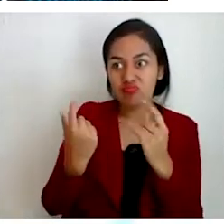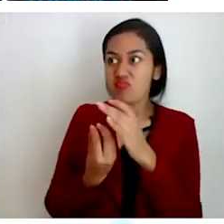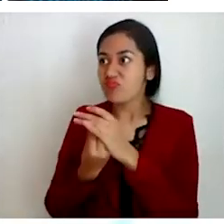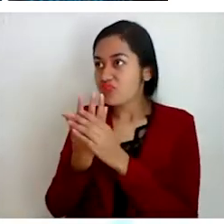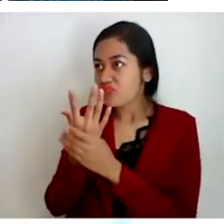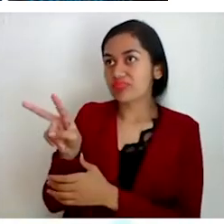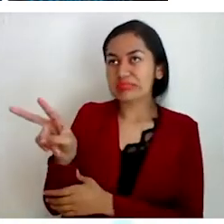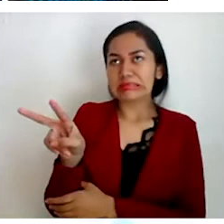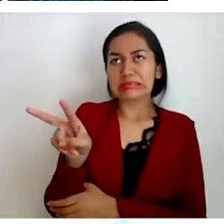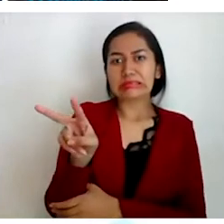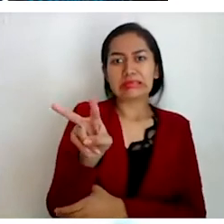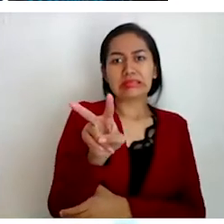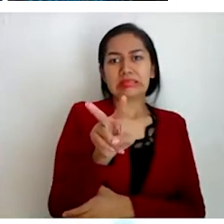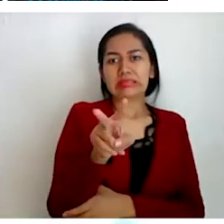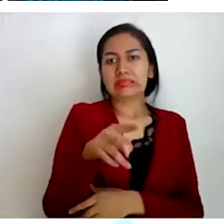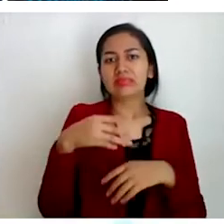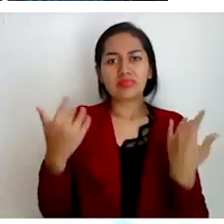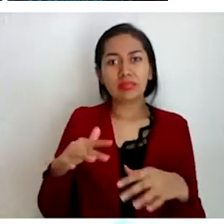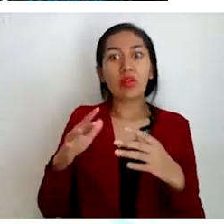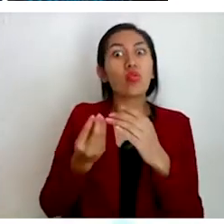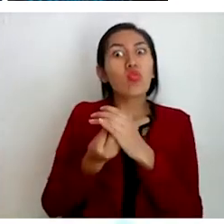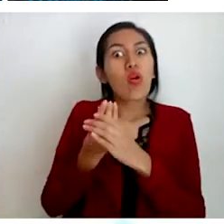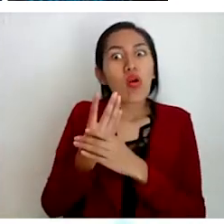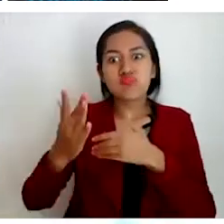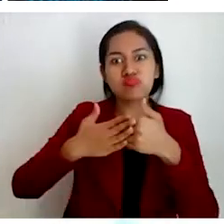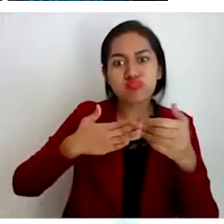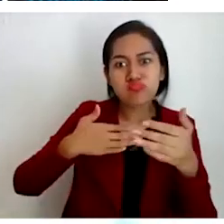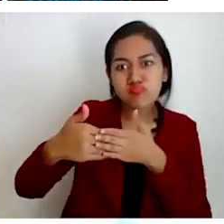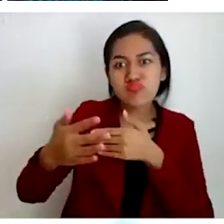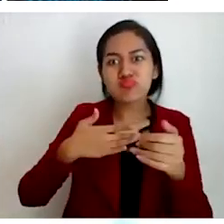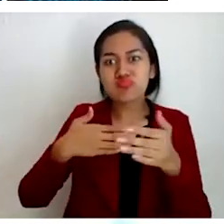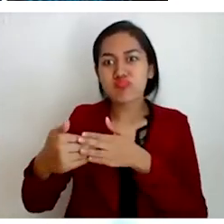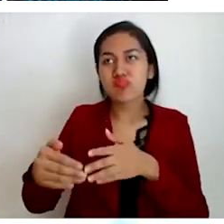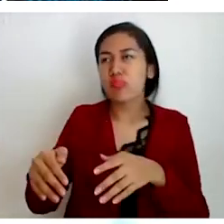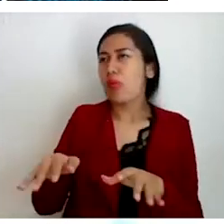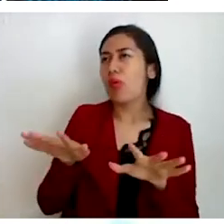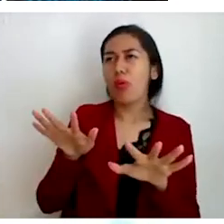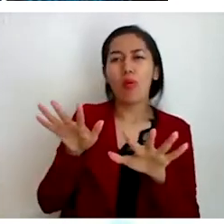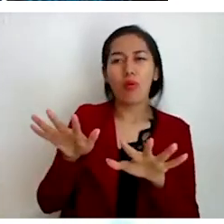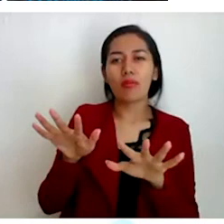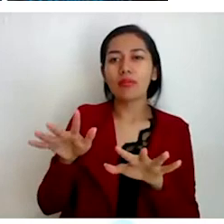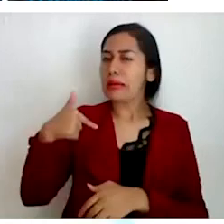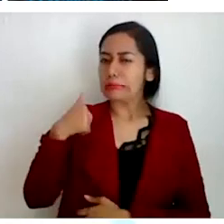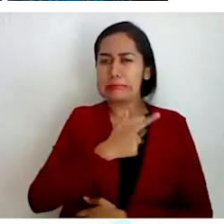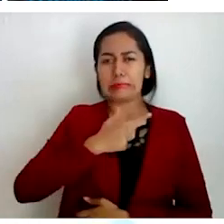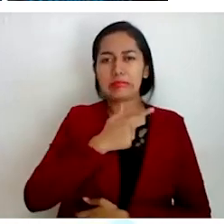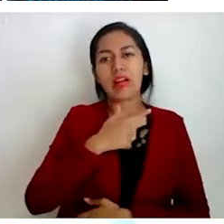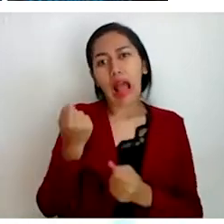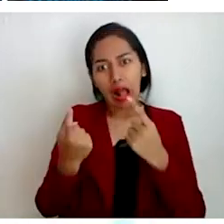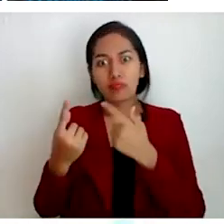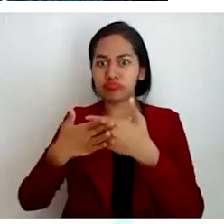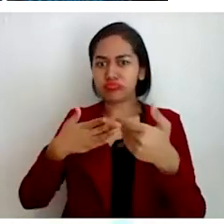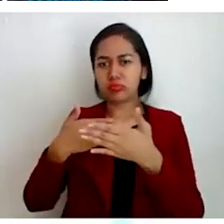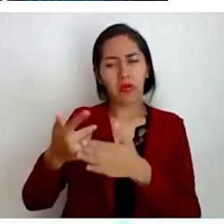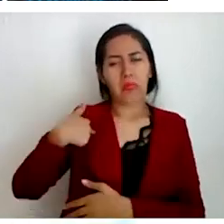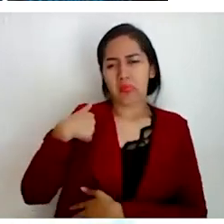¿no? Hasta en 3D en casa, yo prefiero seguir viendo las películas. como diciendo, yo voy a